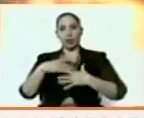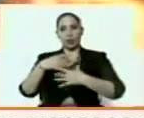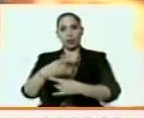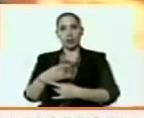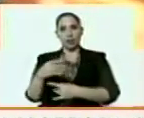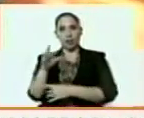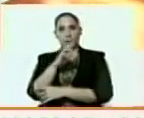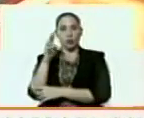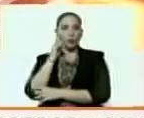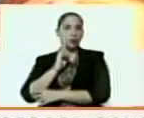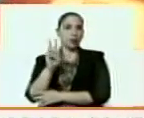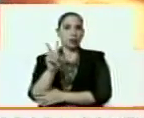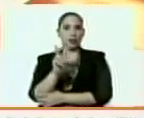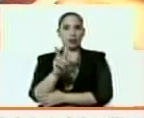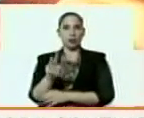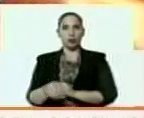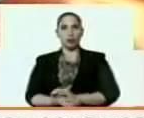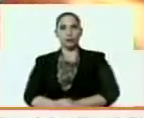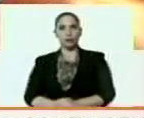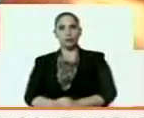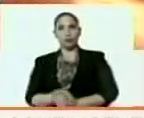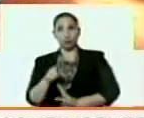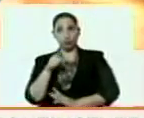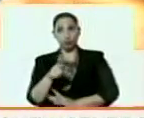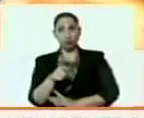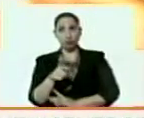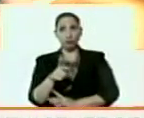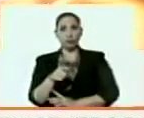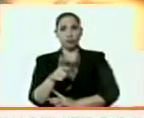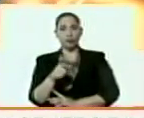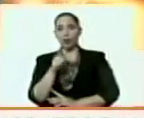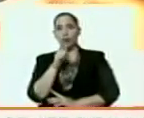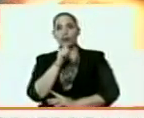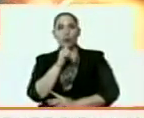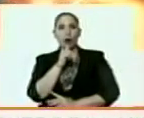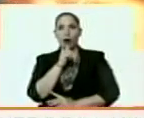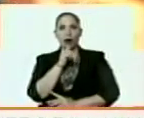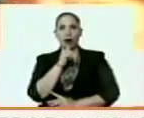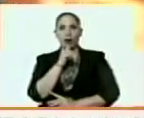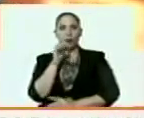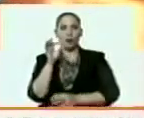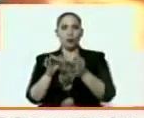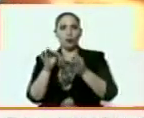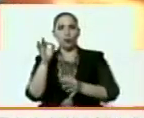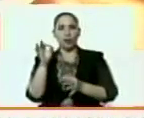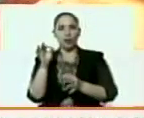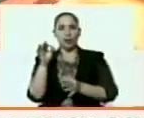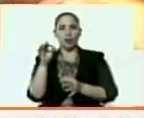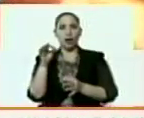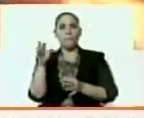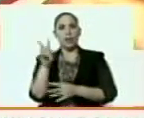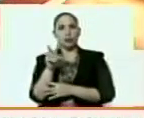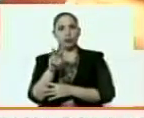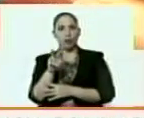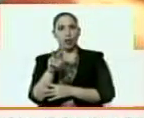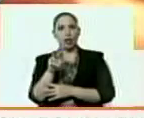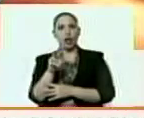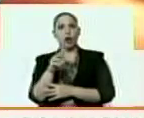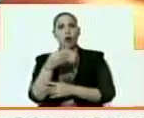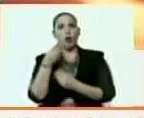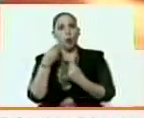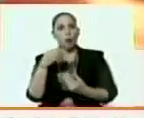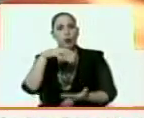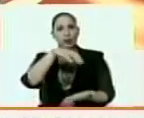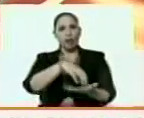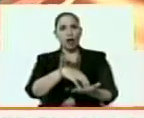República Bolivariana de Venezuela. Allí desvisten por completo la inmunidad jurídica de Venezuela como Estado y van contra los bienes de Petróleos